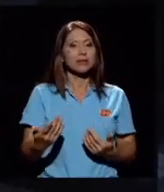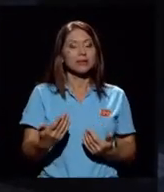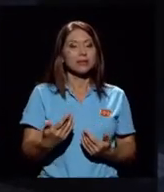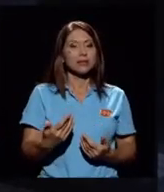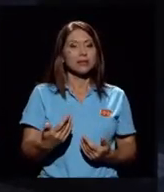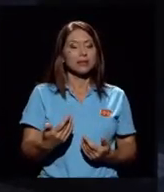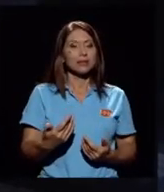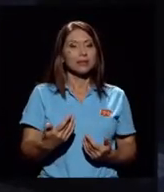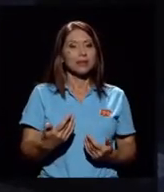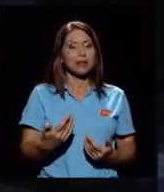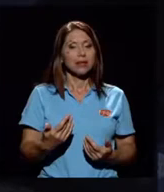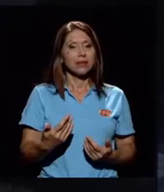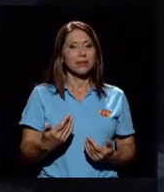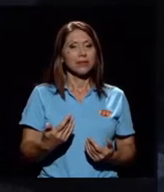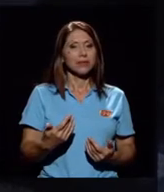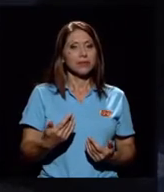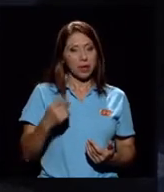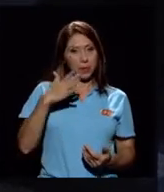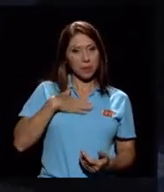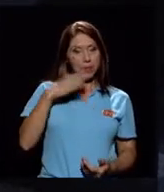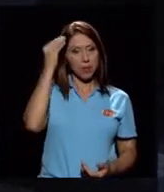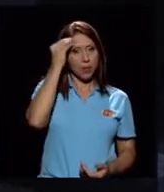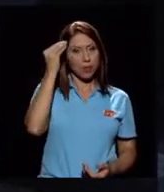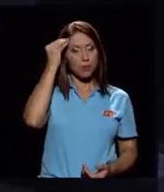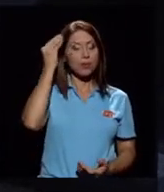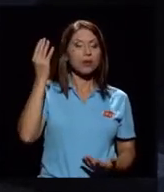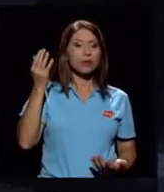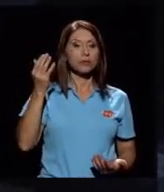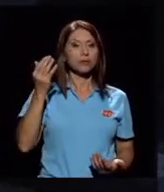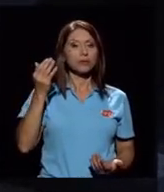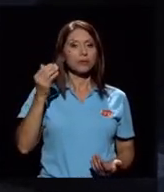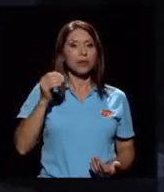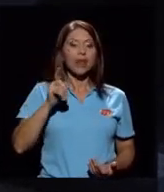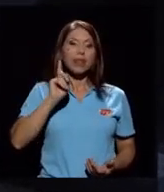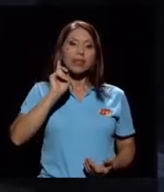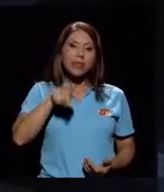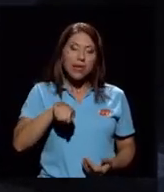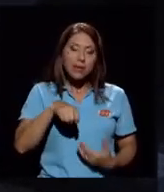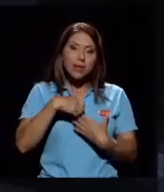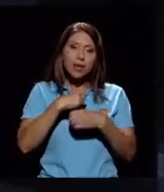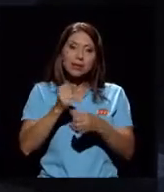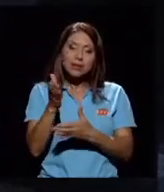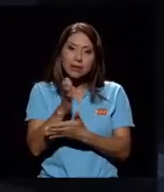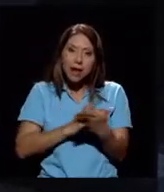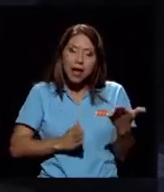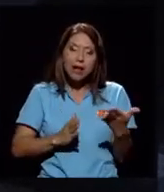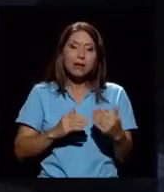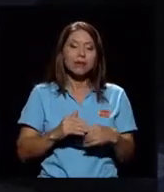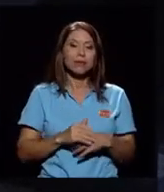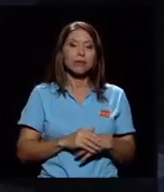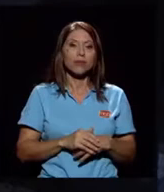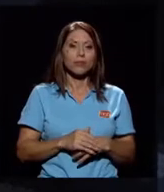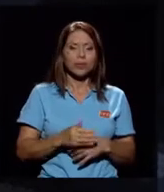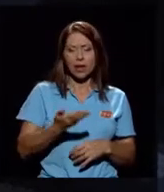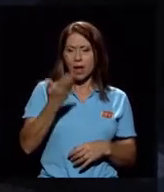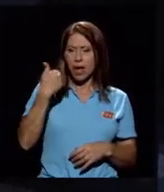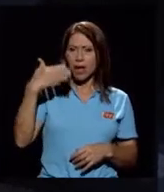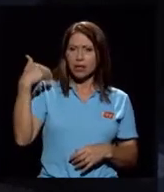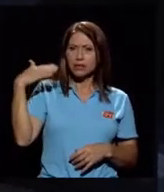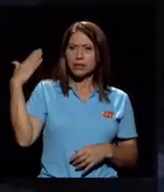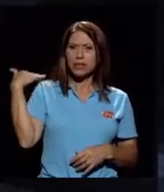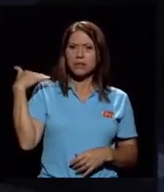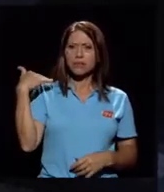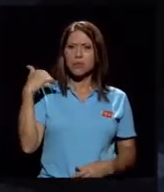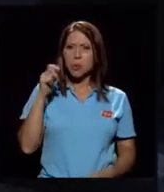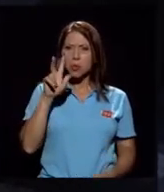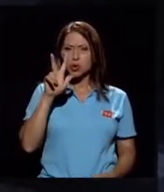me parece a mí que que debe adoptar alguna medida y una vez vino hace unos tres